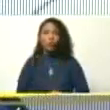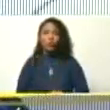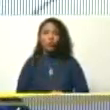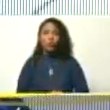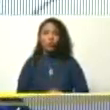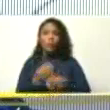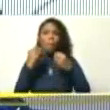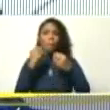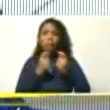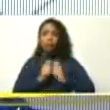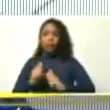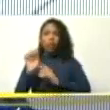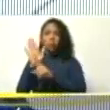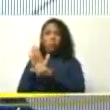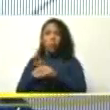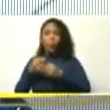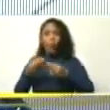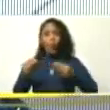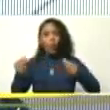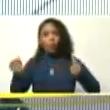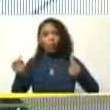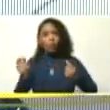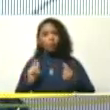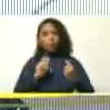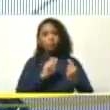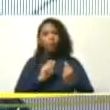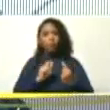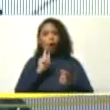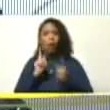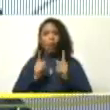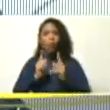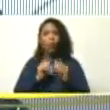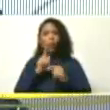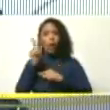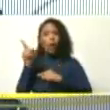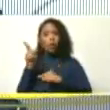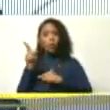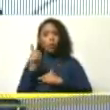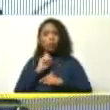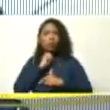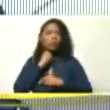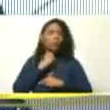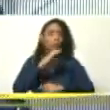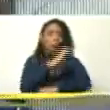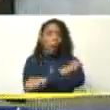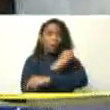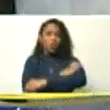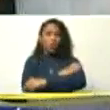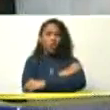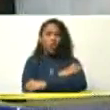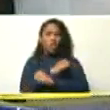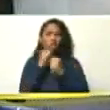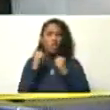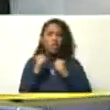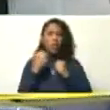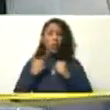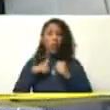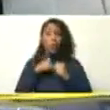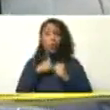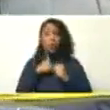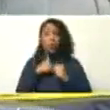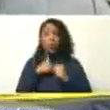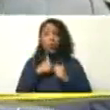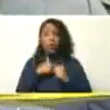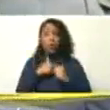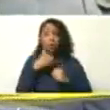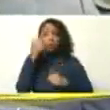para intentar aliviar un poco los discursos, algunos de ellos amargos, los de la oposición amargos, y los nuestros a veces